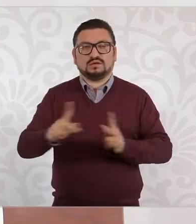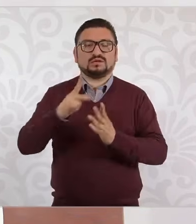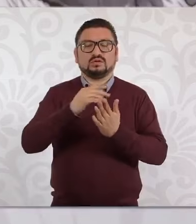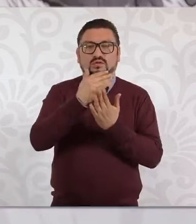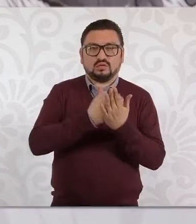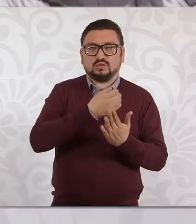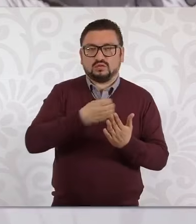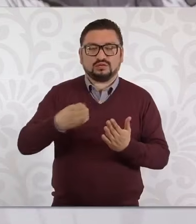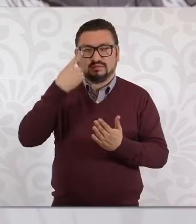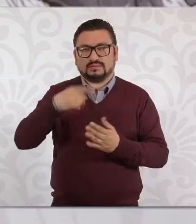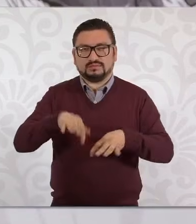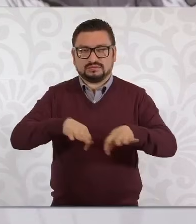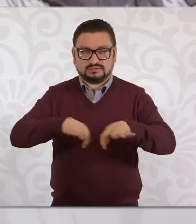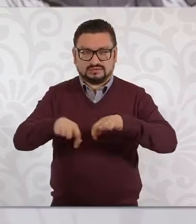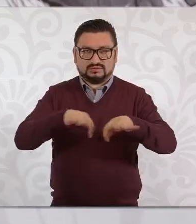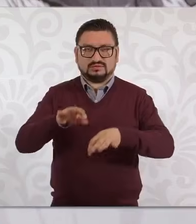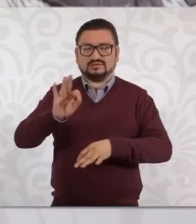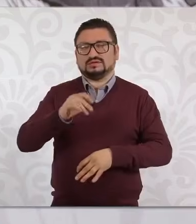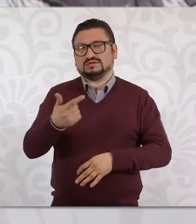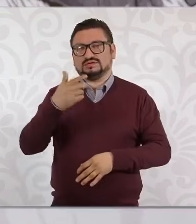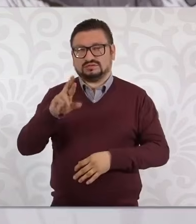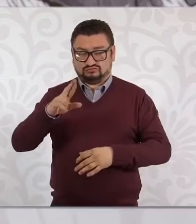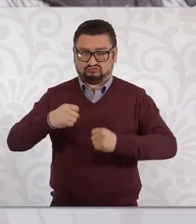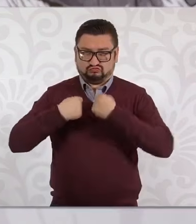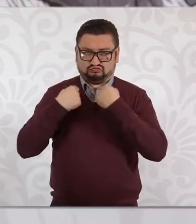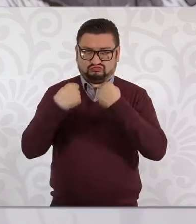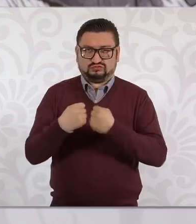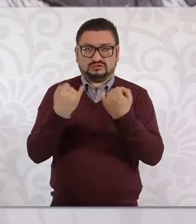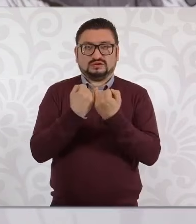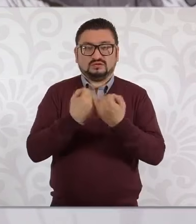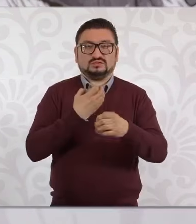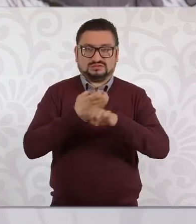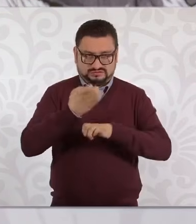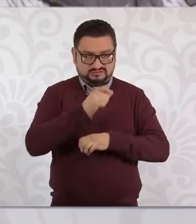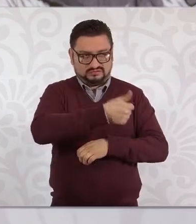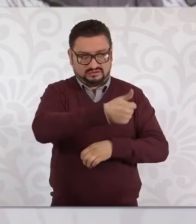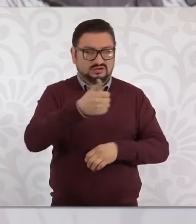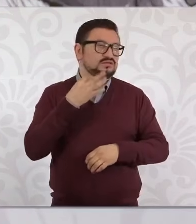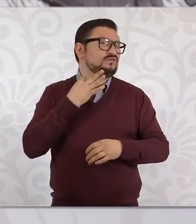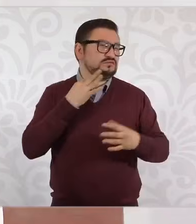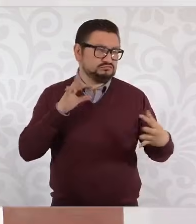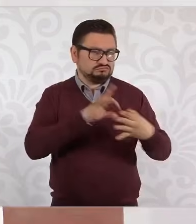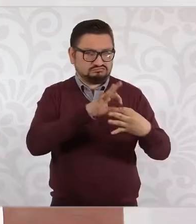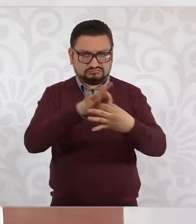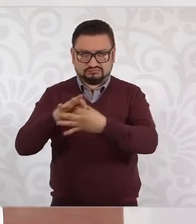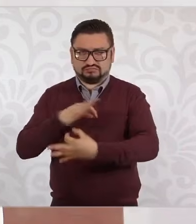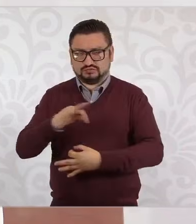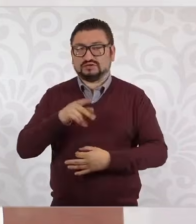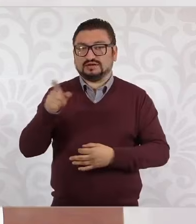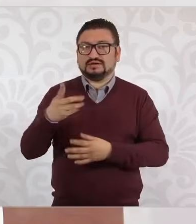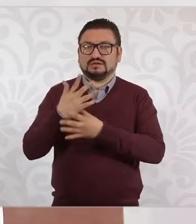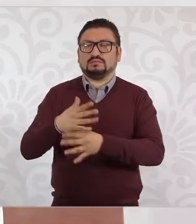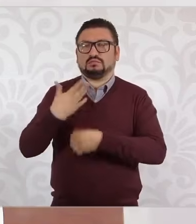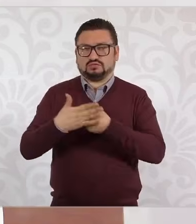Fiscalía General de la República y su vínculo con las fiscalías estatales. Por lo que nos ha informado, ella va a